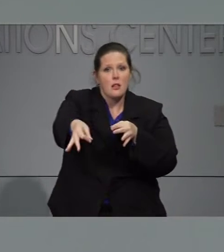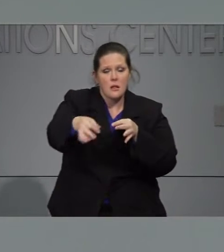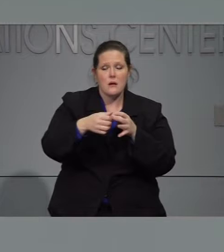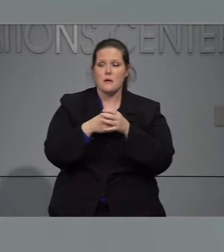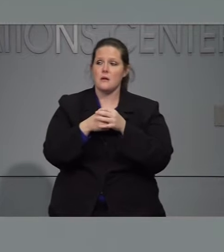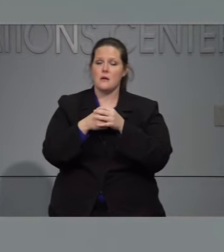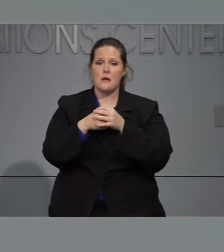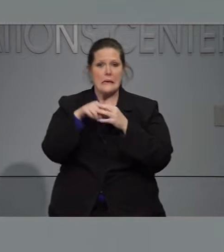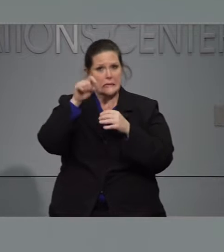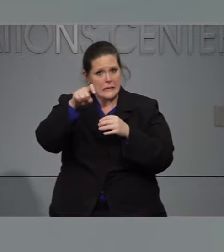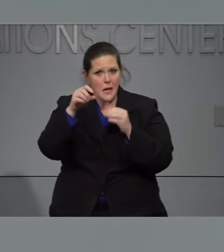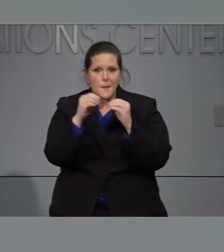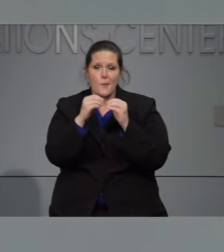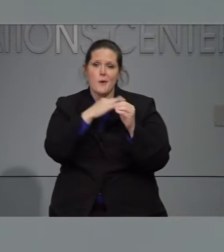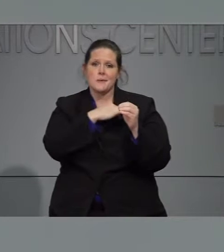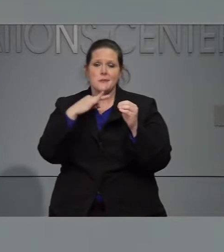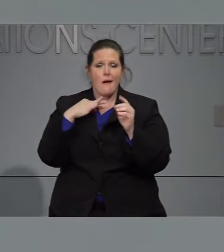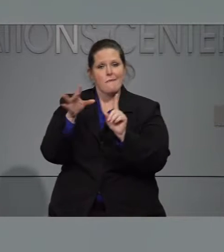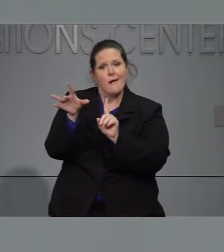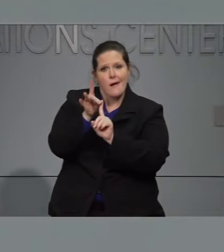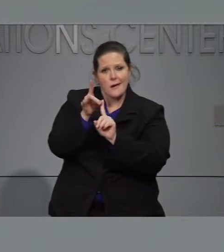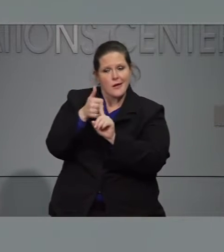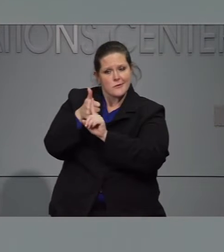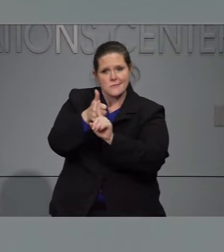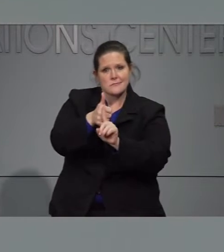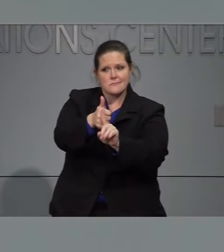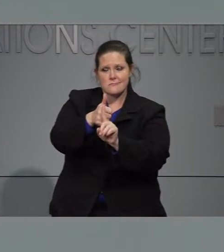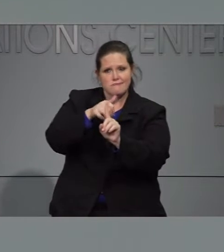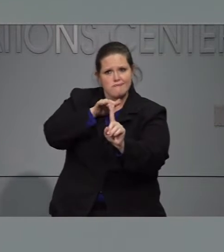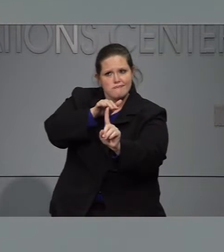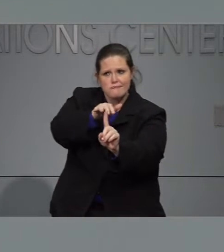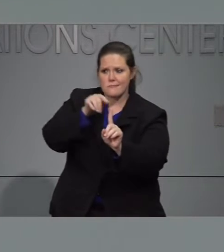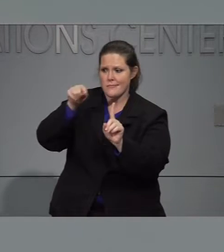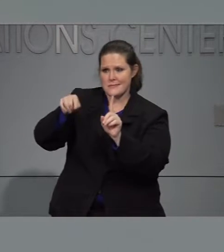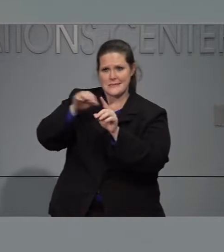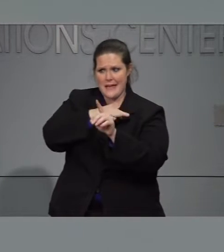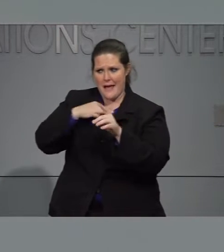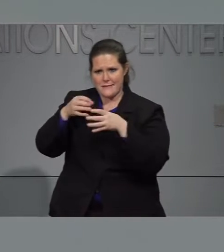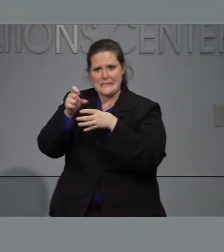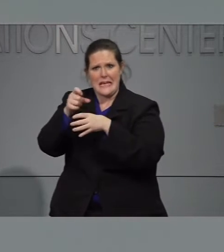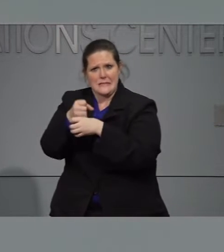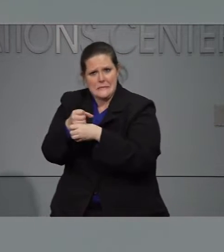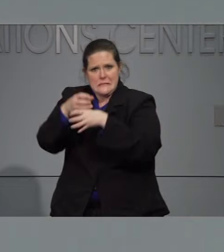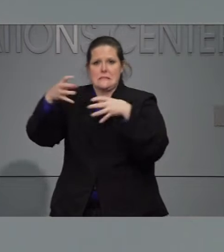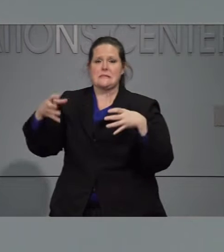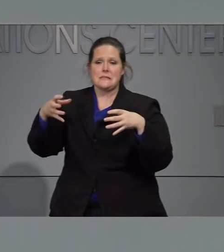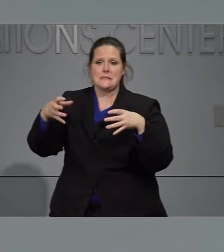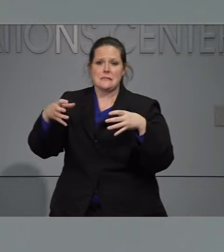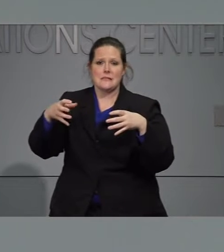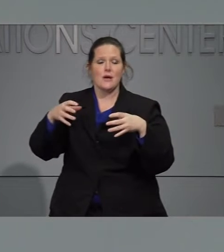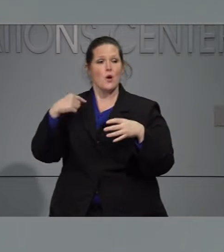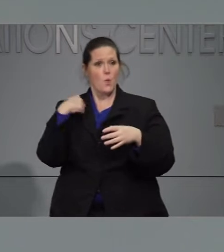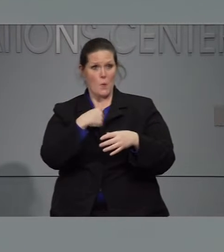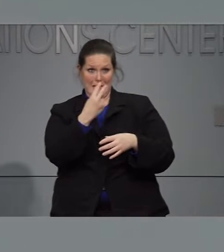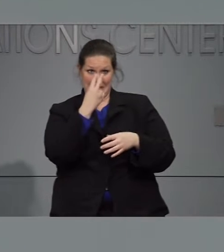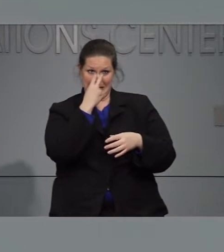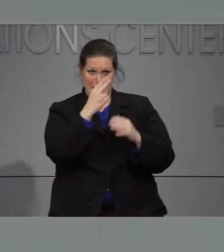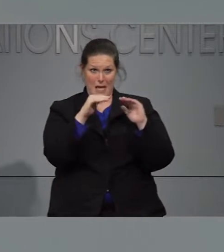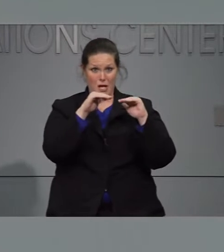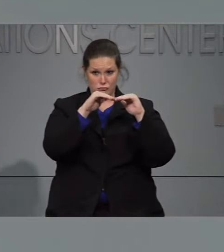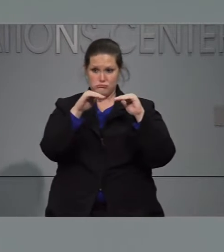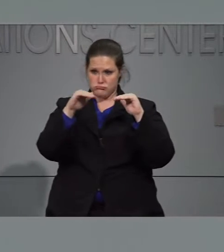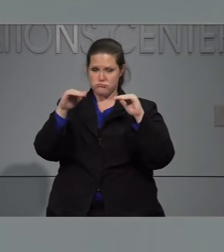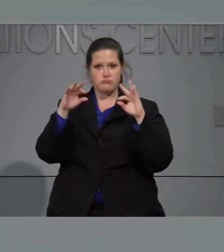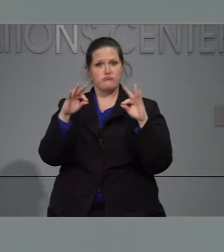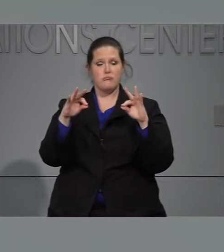más rastreadores de contacto. Entonces, las señales positivas en nuestras tendencias deberían fortalecer nuestra resolución de seguir adelante